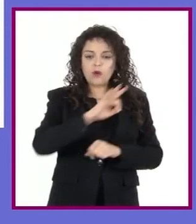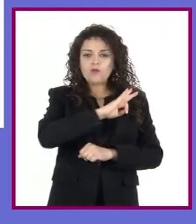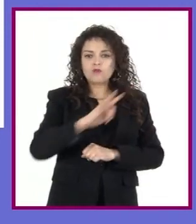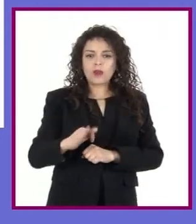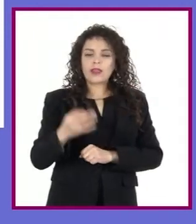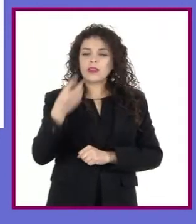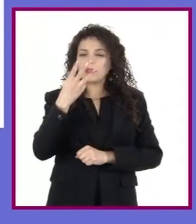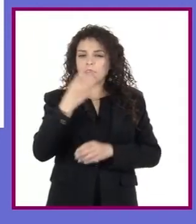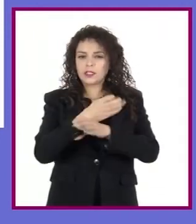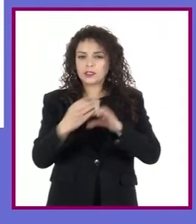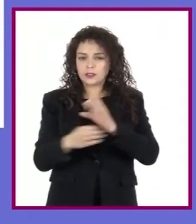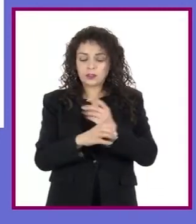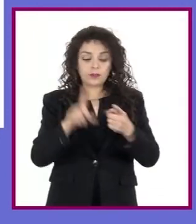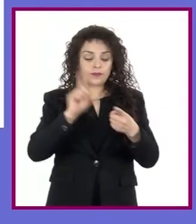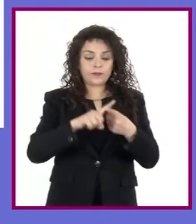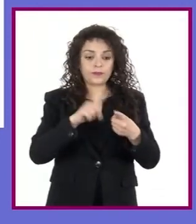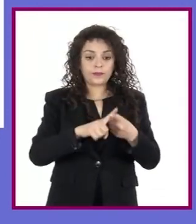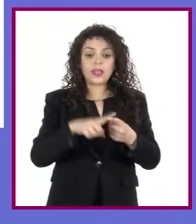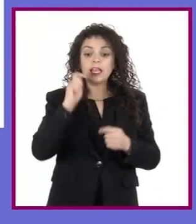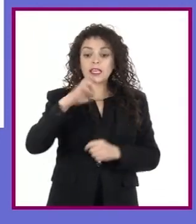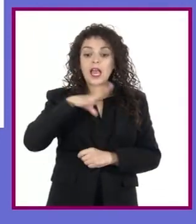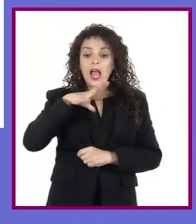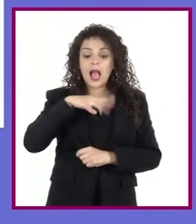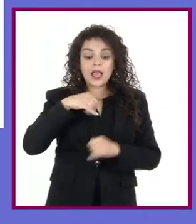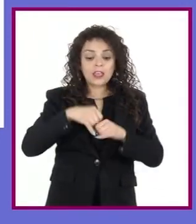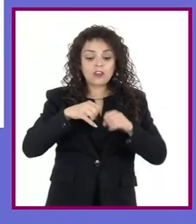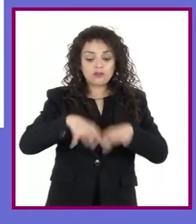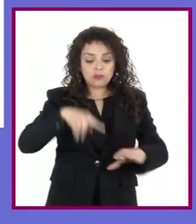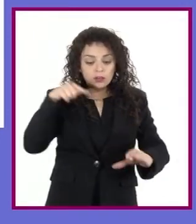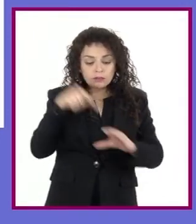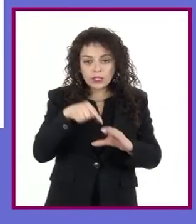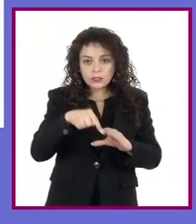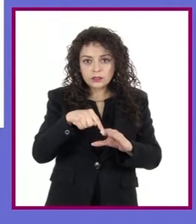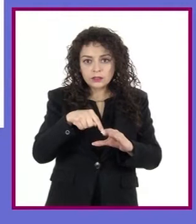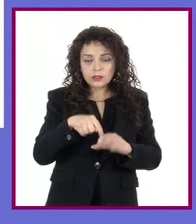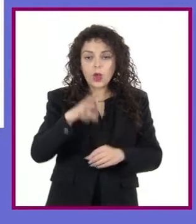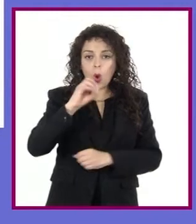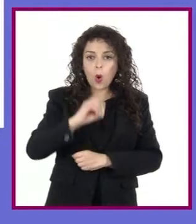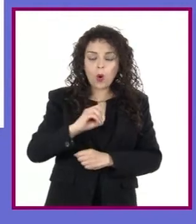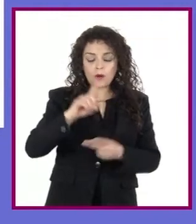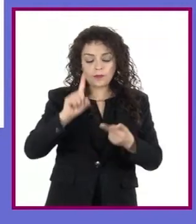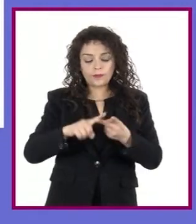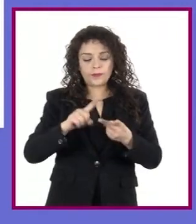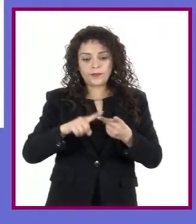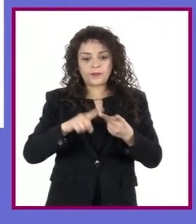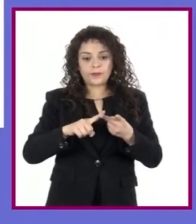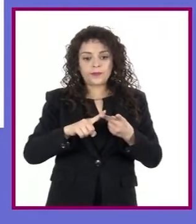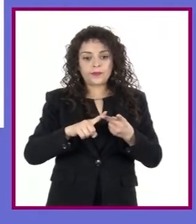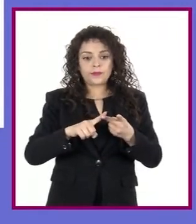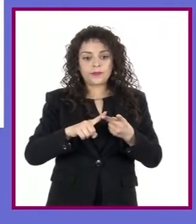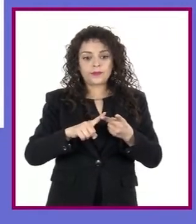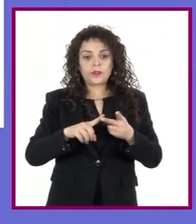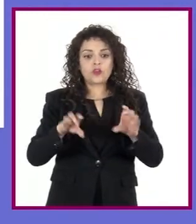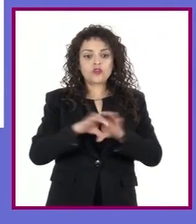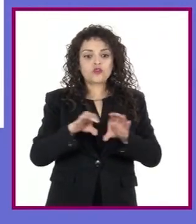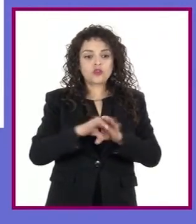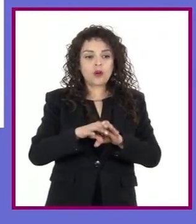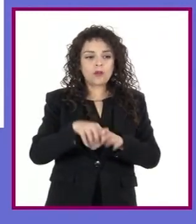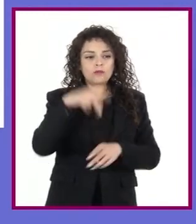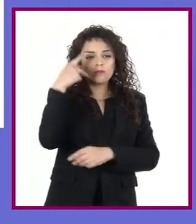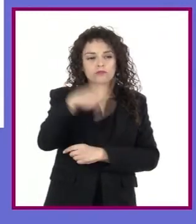del contenido del propio texto, otra respecto de la perspectiva con la cual se aborda un texto